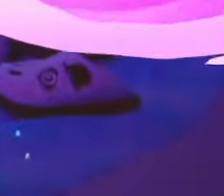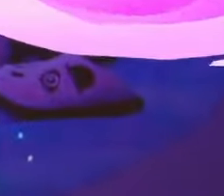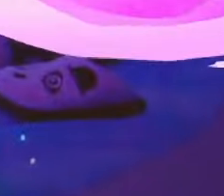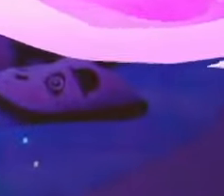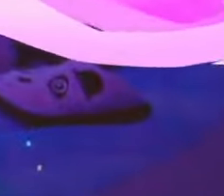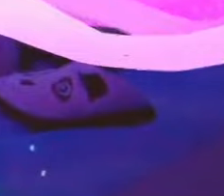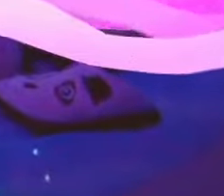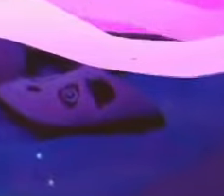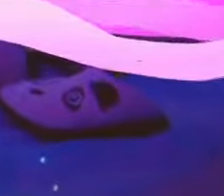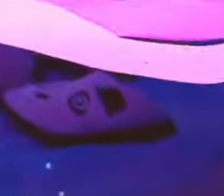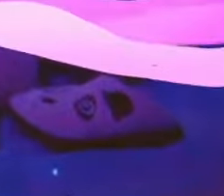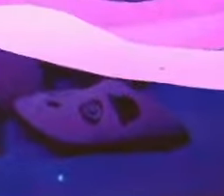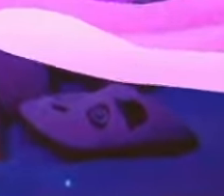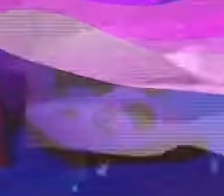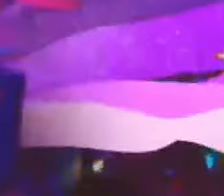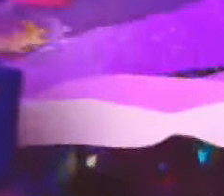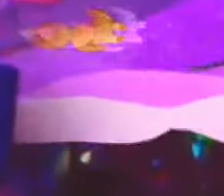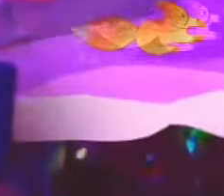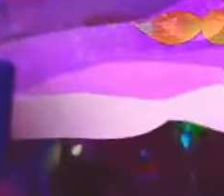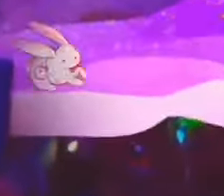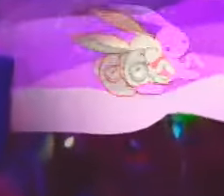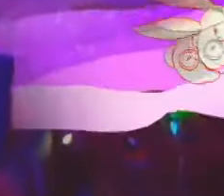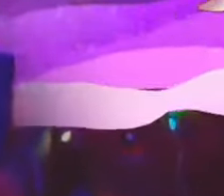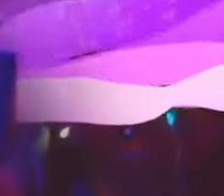Qué altas se ven las montañas.